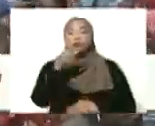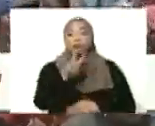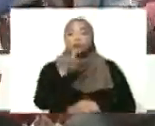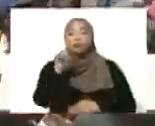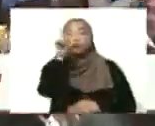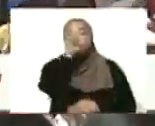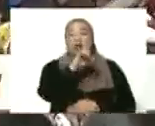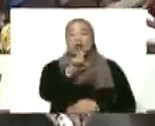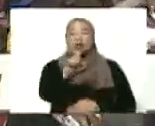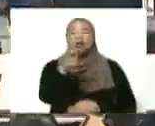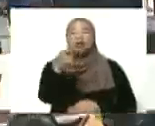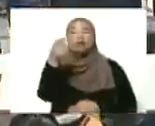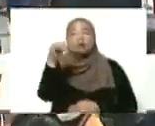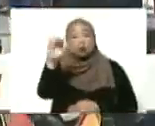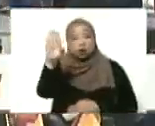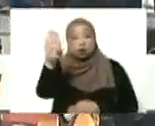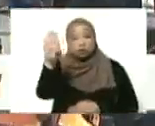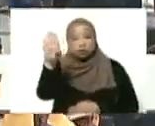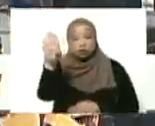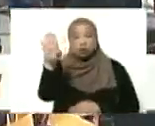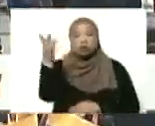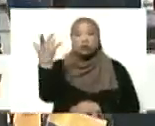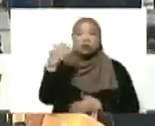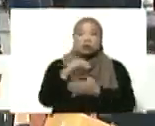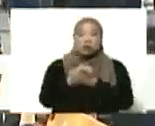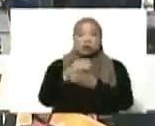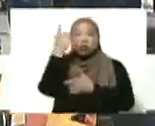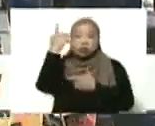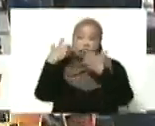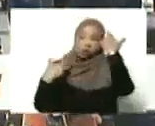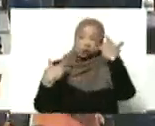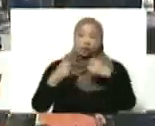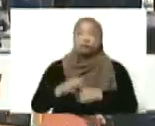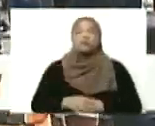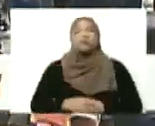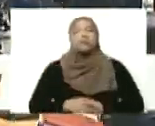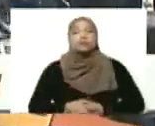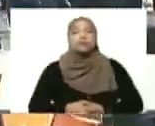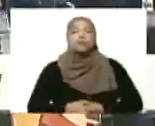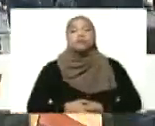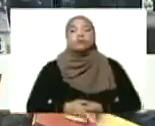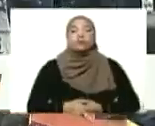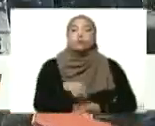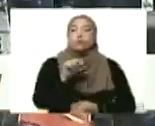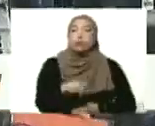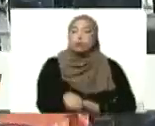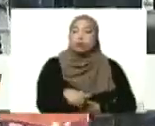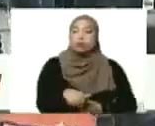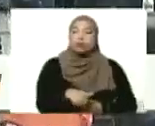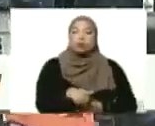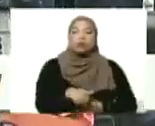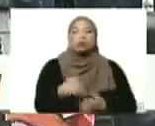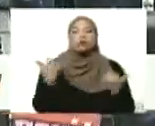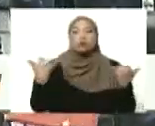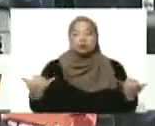años, y juramos con el comandante Chávez. Y hoy, cuando hemos pasado